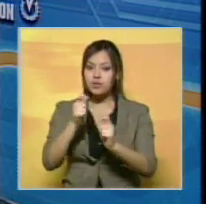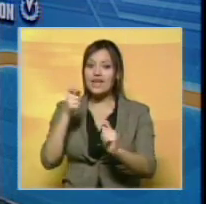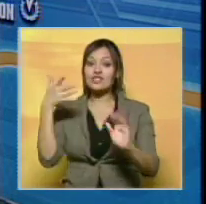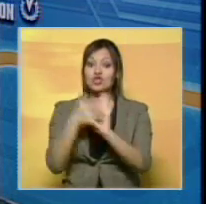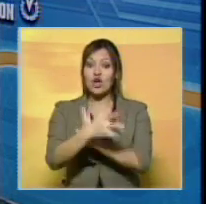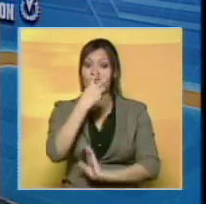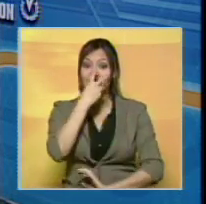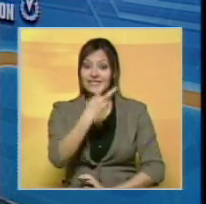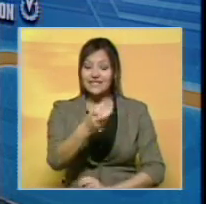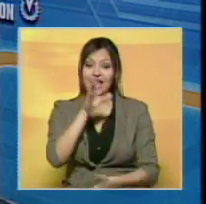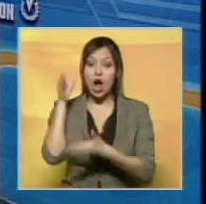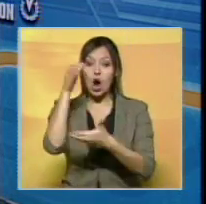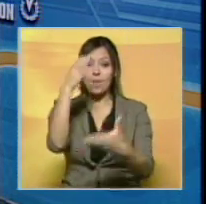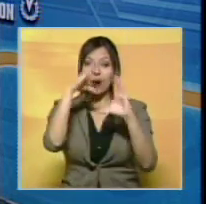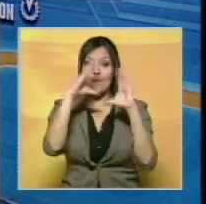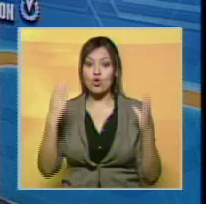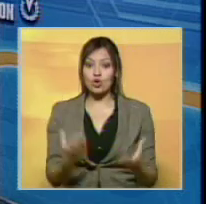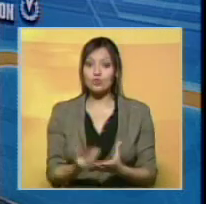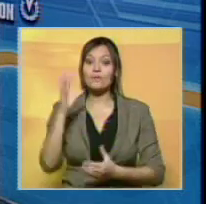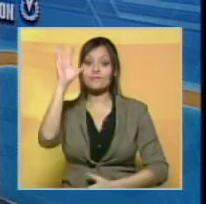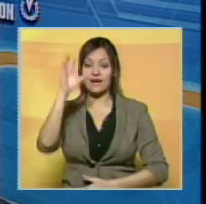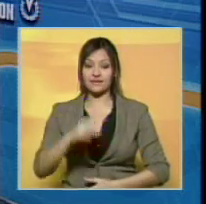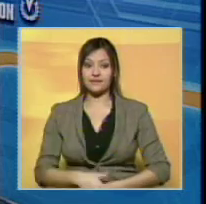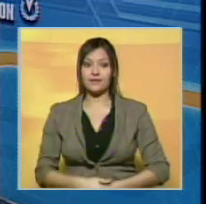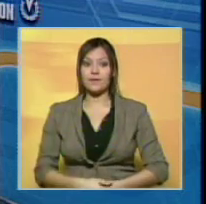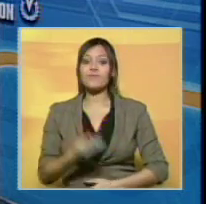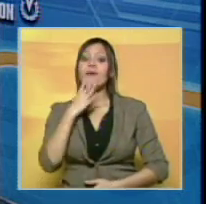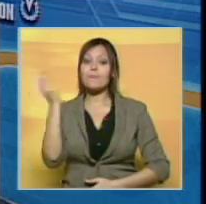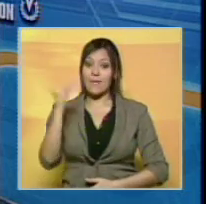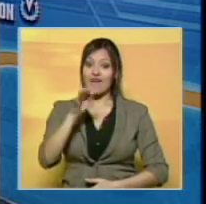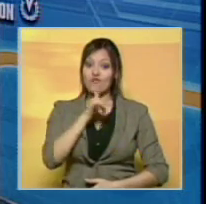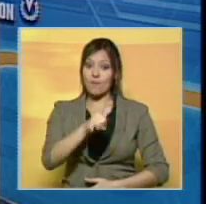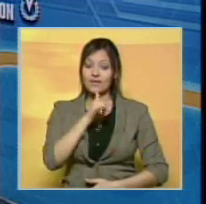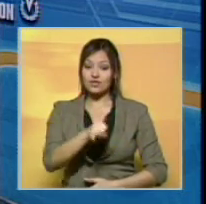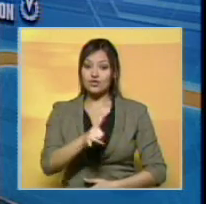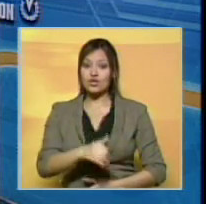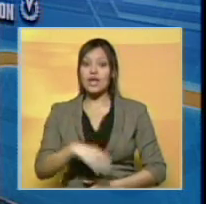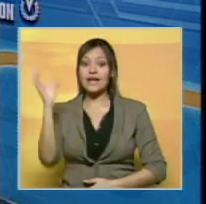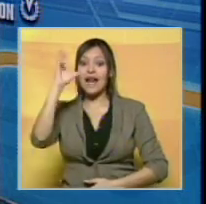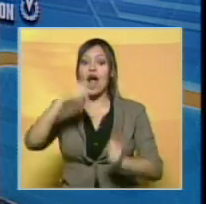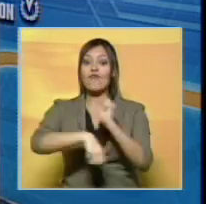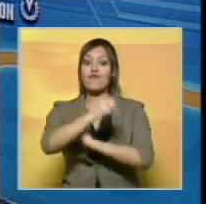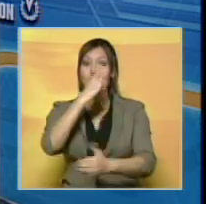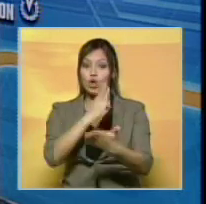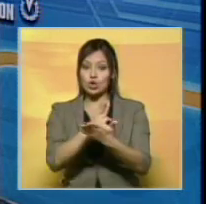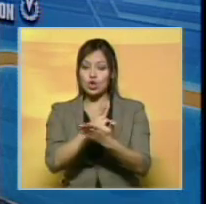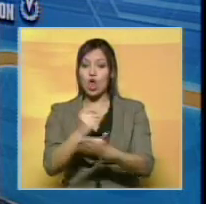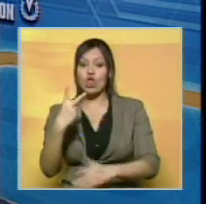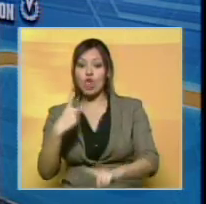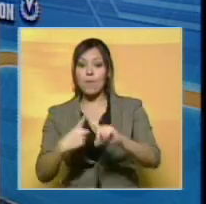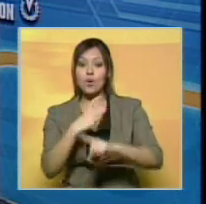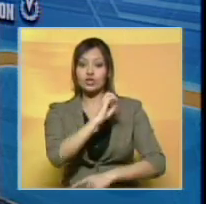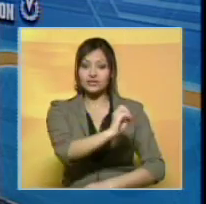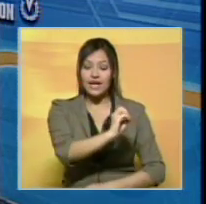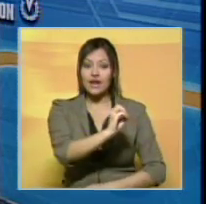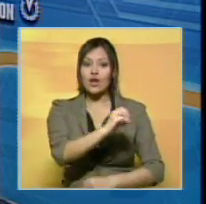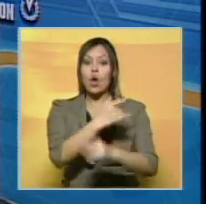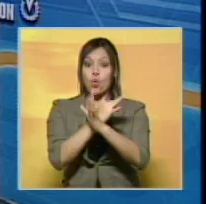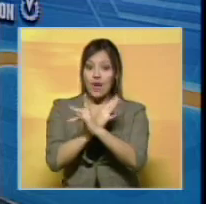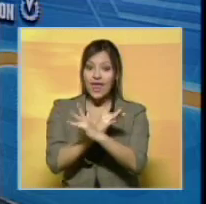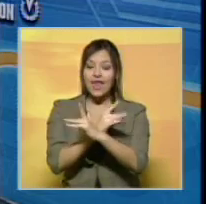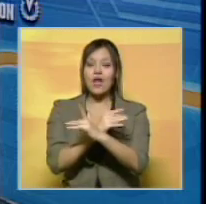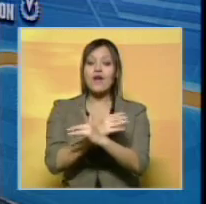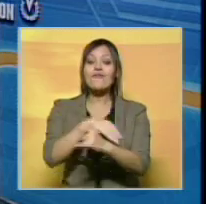la visita de la Copa del Mundo a nuestro país. Pues bien, continuamos con más información porque el Caracas Fútbol Club cayó 2-0 ante Lanús en el partido de